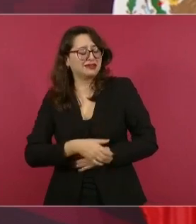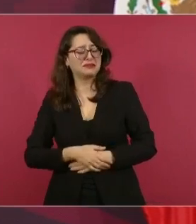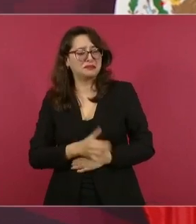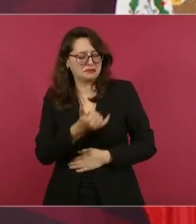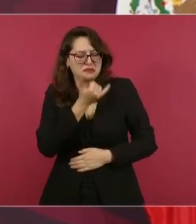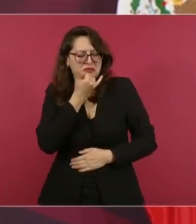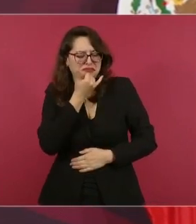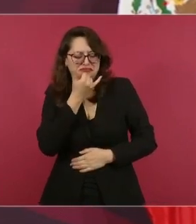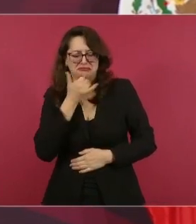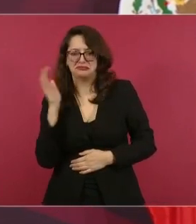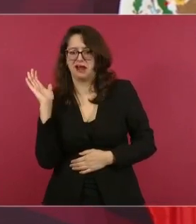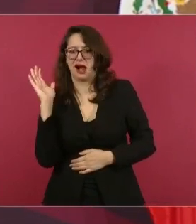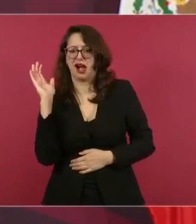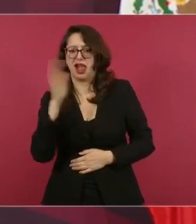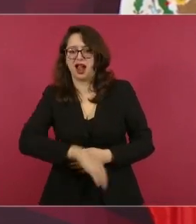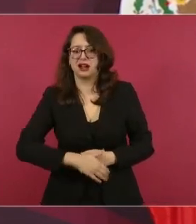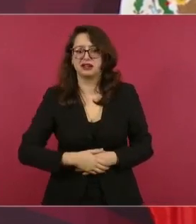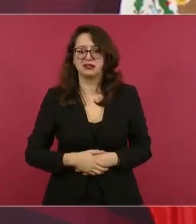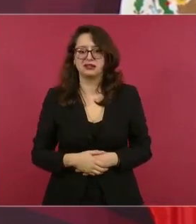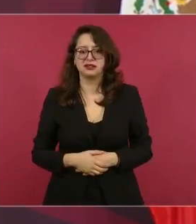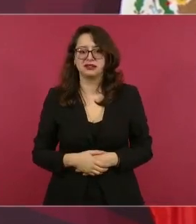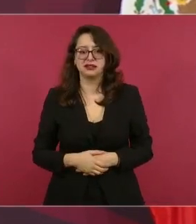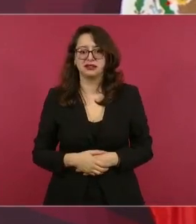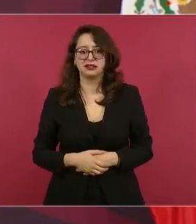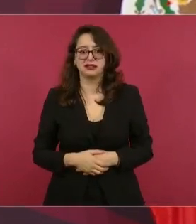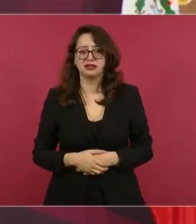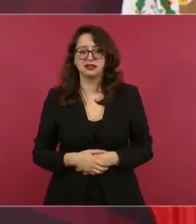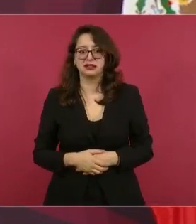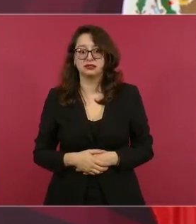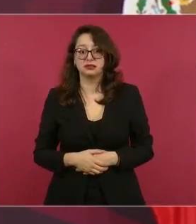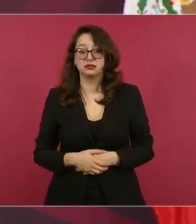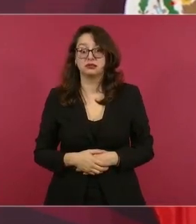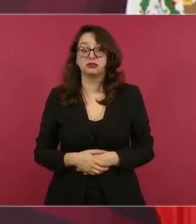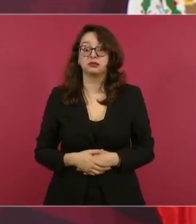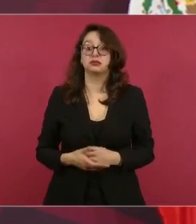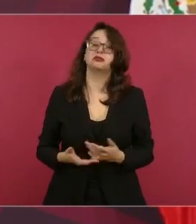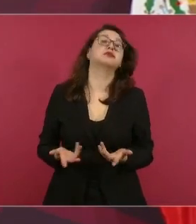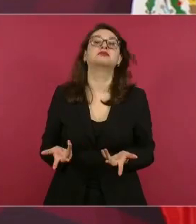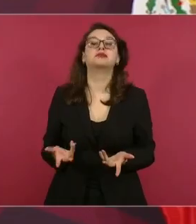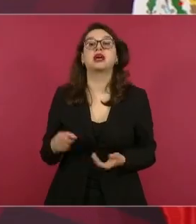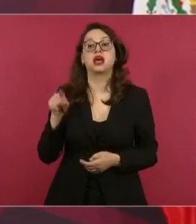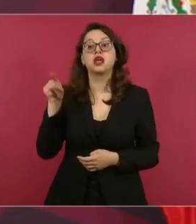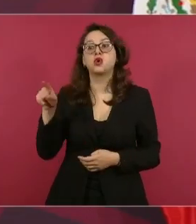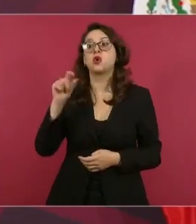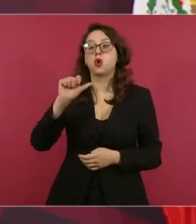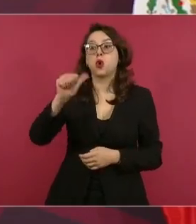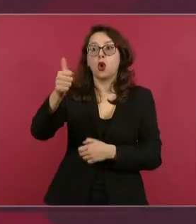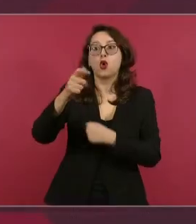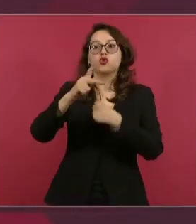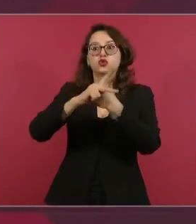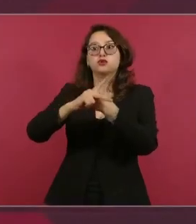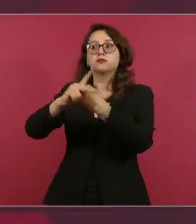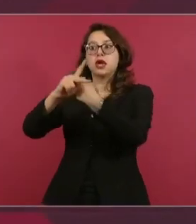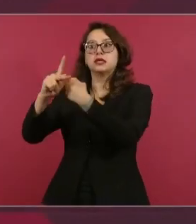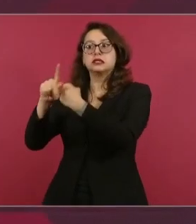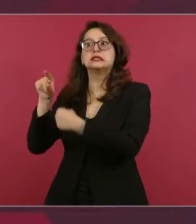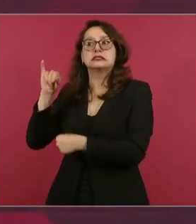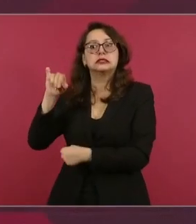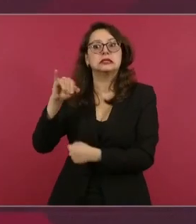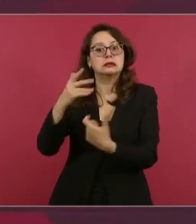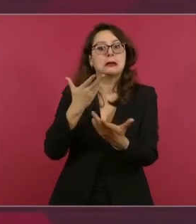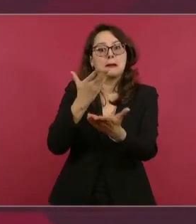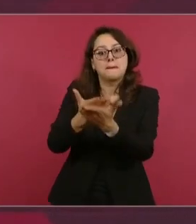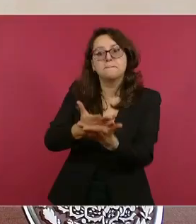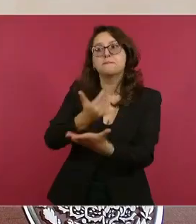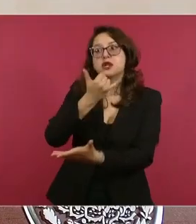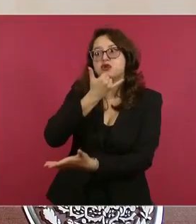perdón. Ya lo han hecho, en otros casos, con otros pueblos